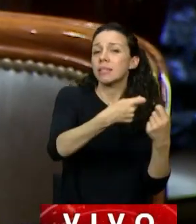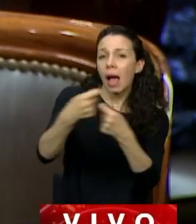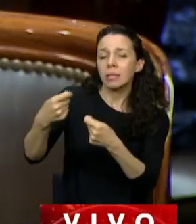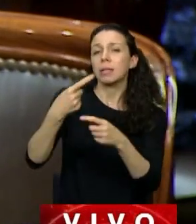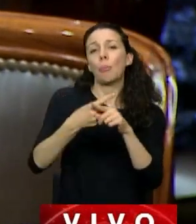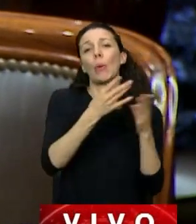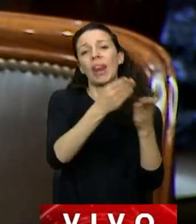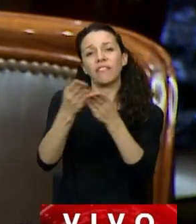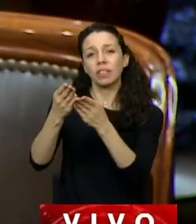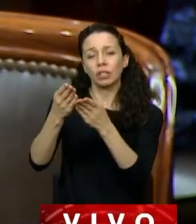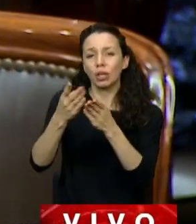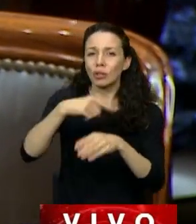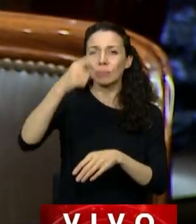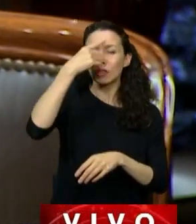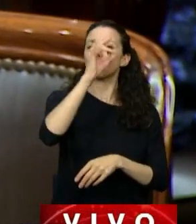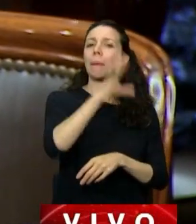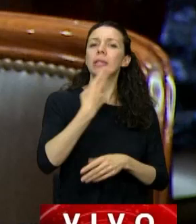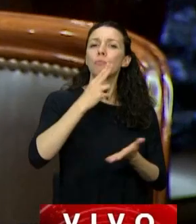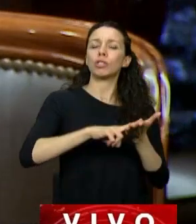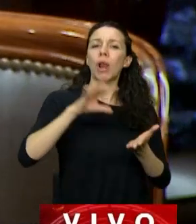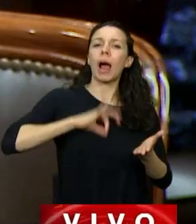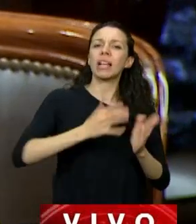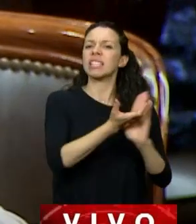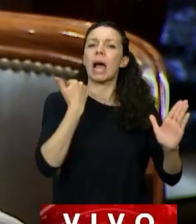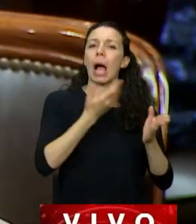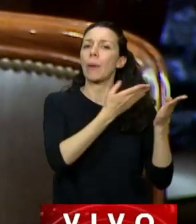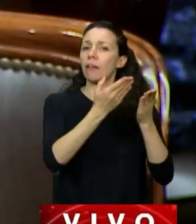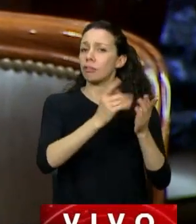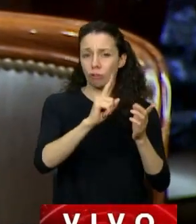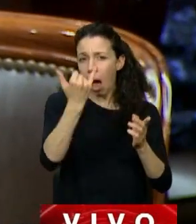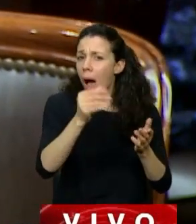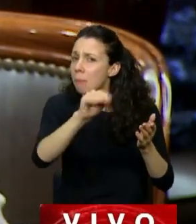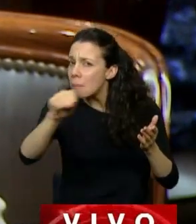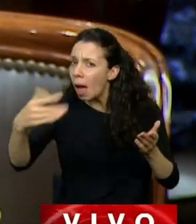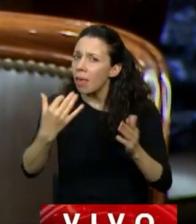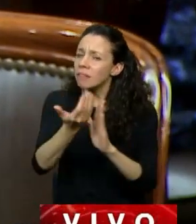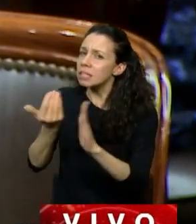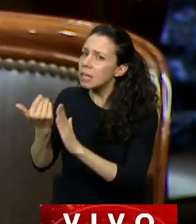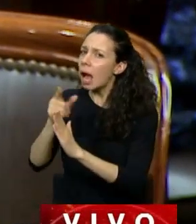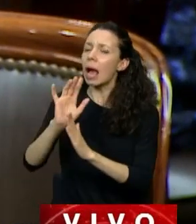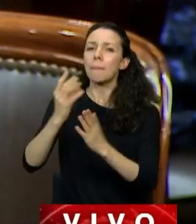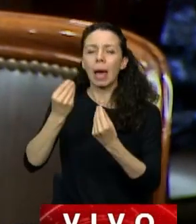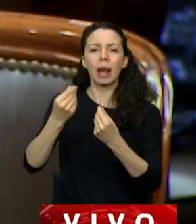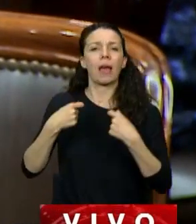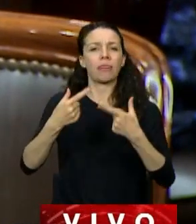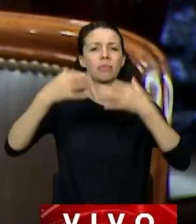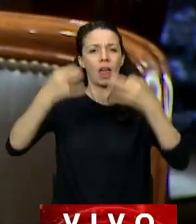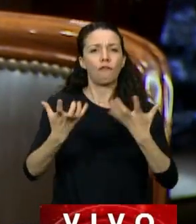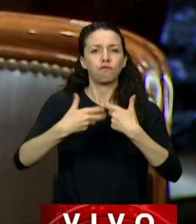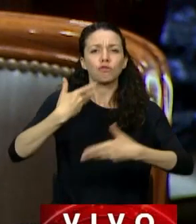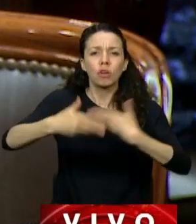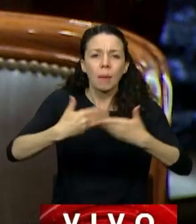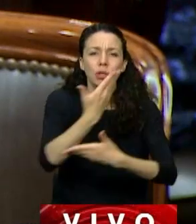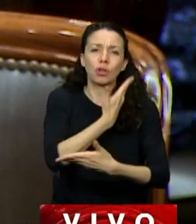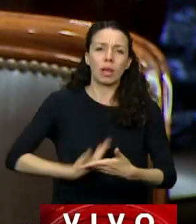los privilegios de este modo? Nosotros no. Debemos y podemos trabajar más y mejor, dedicarnos a mejorar el funcionamiento